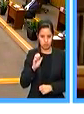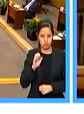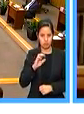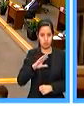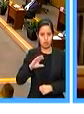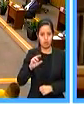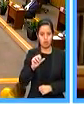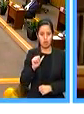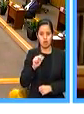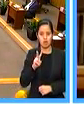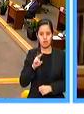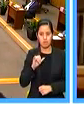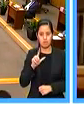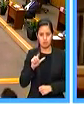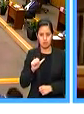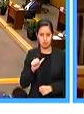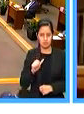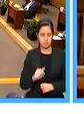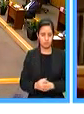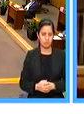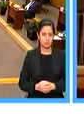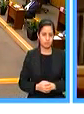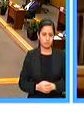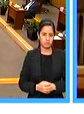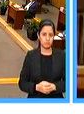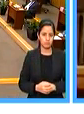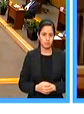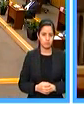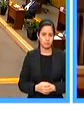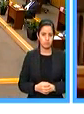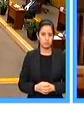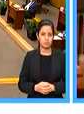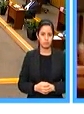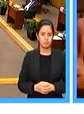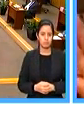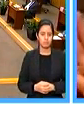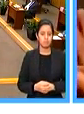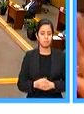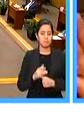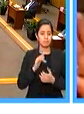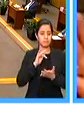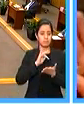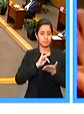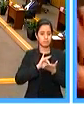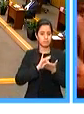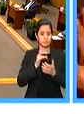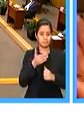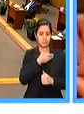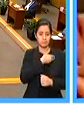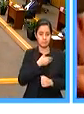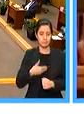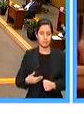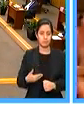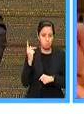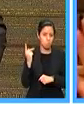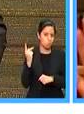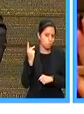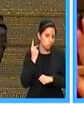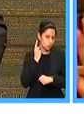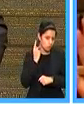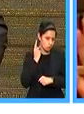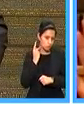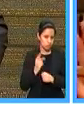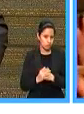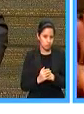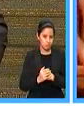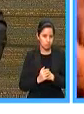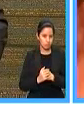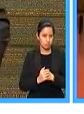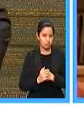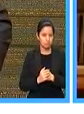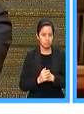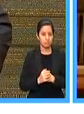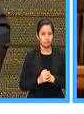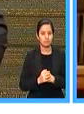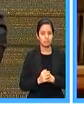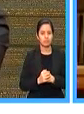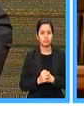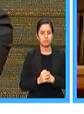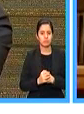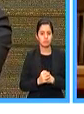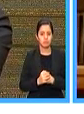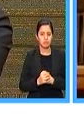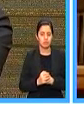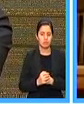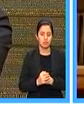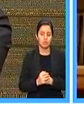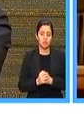llevan el día de mañana al Consejo General, que es el máximo órgano en el INE que va a determinar qué pasó en